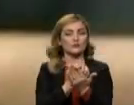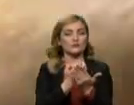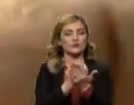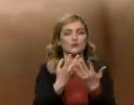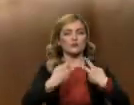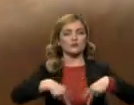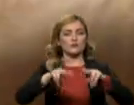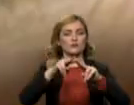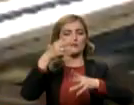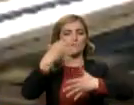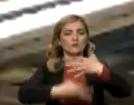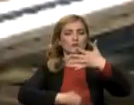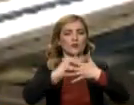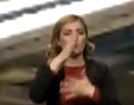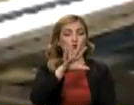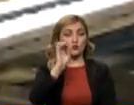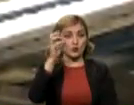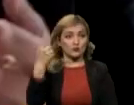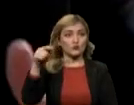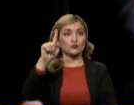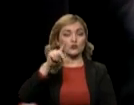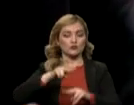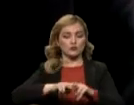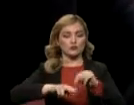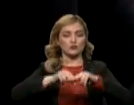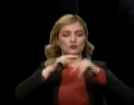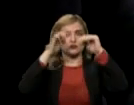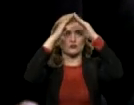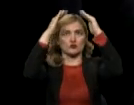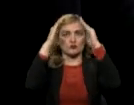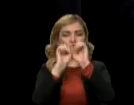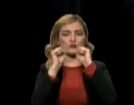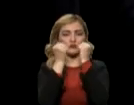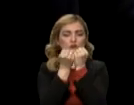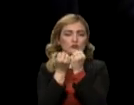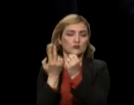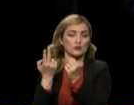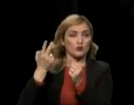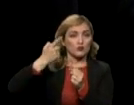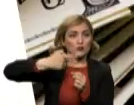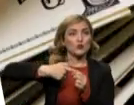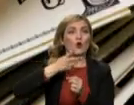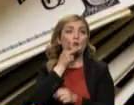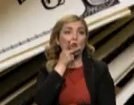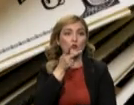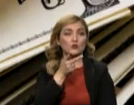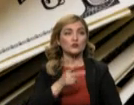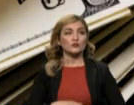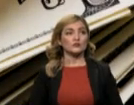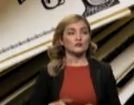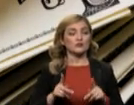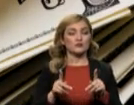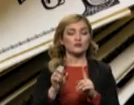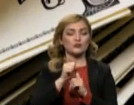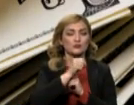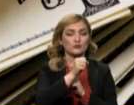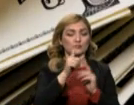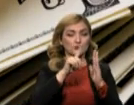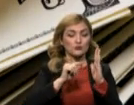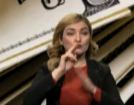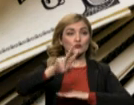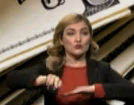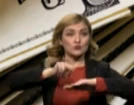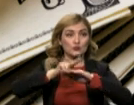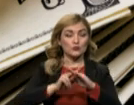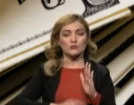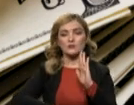400 millones de dólares para la construcción de viviendas de interés social y viviendas de interés público, lo que permitirá que el sistema financiero nacional